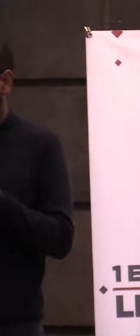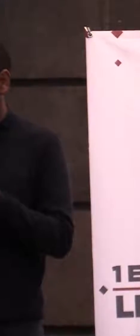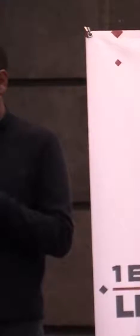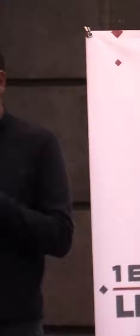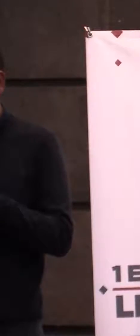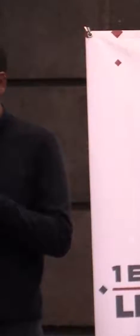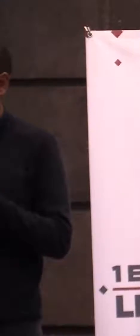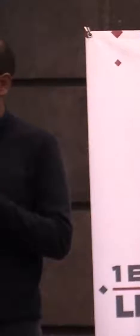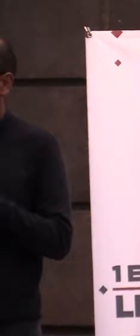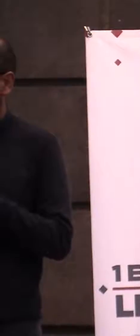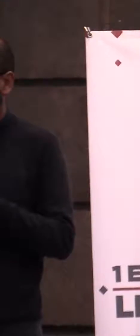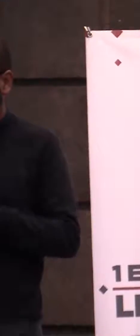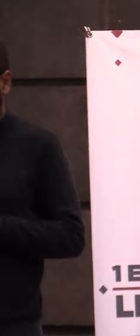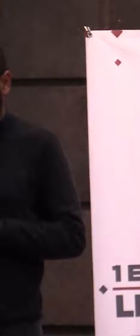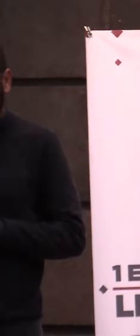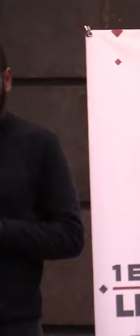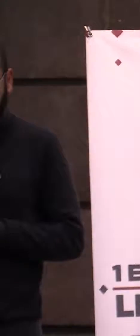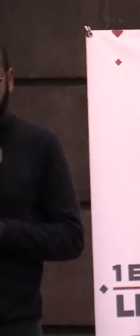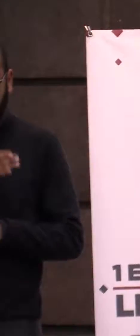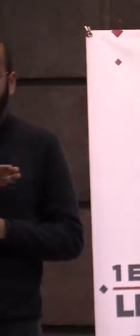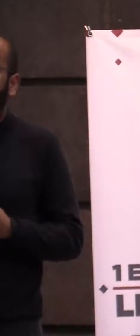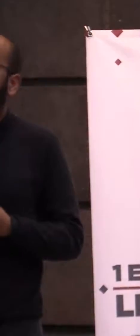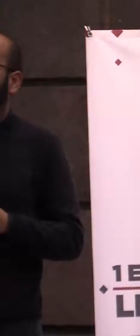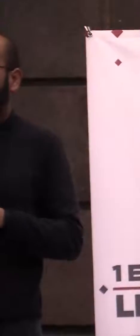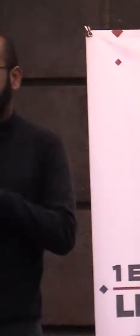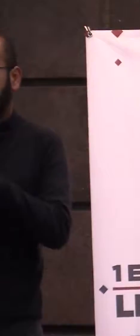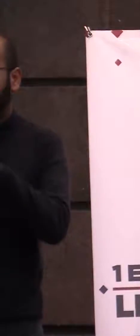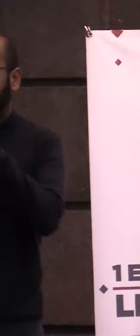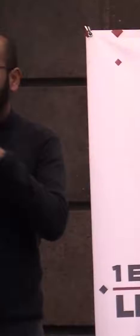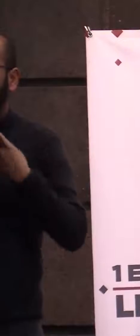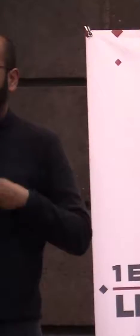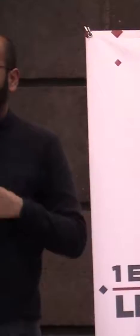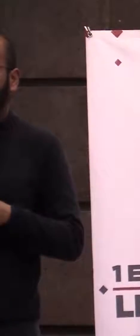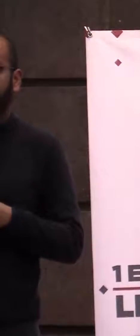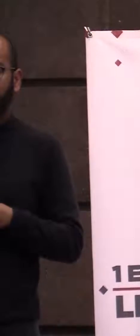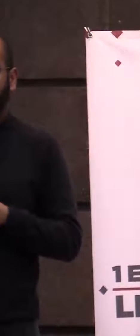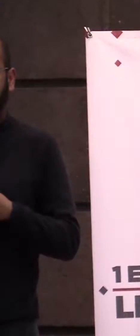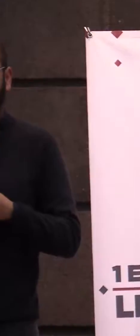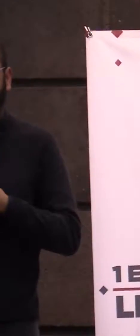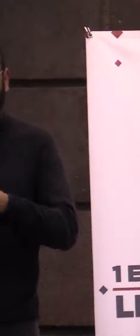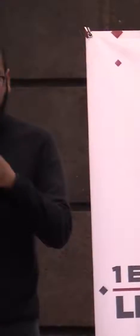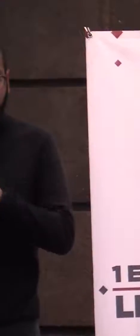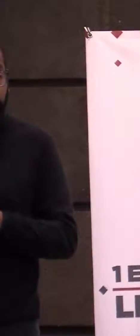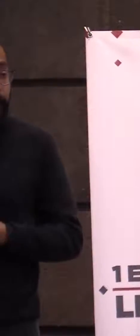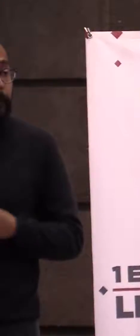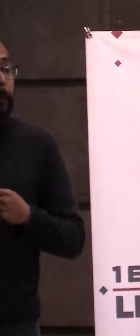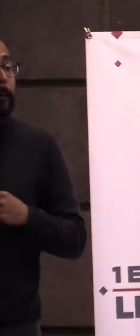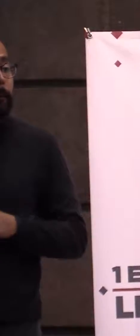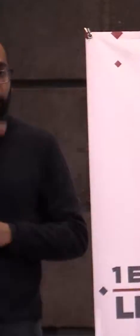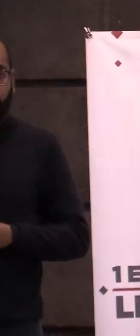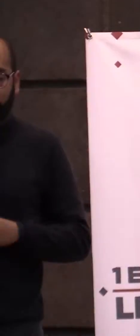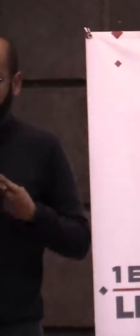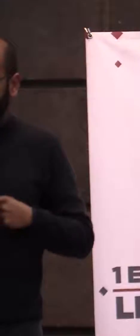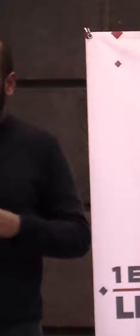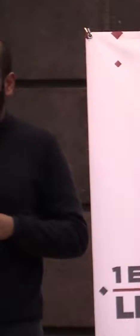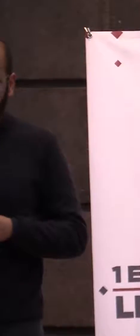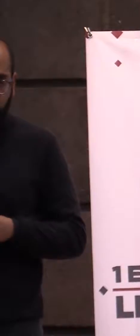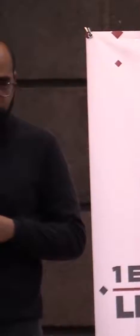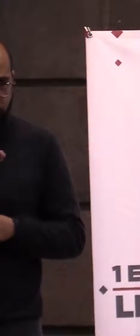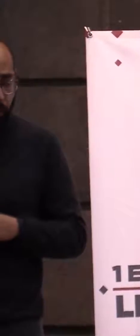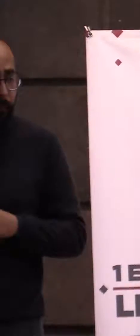Pero sobre todo a toda la gente que está aquí, sean ustedes bienvenidos. Michoacanas y michoacanos, este